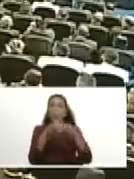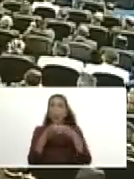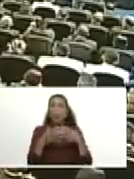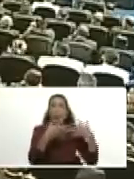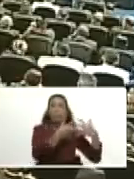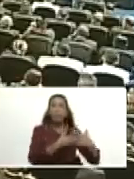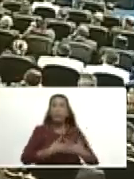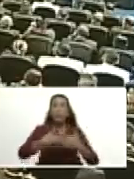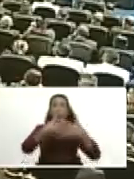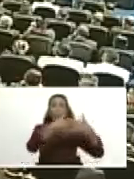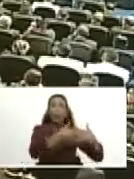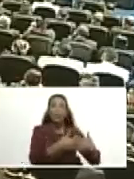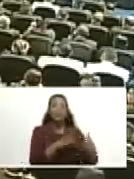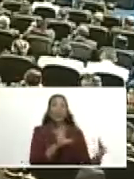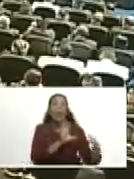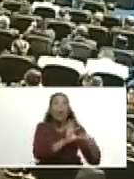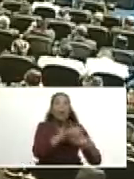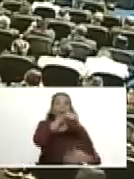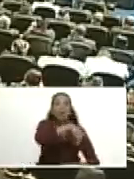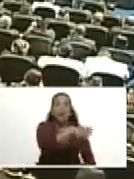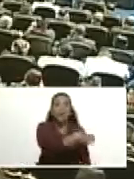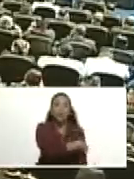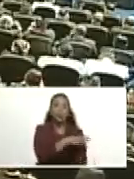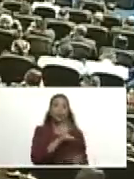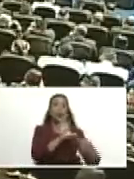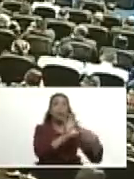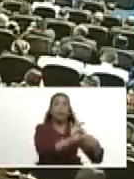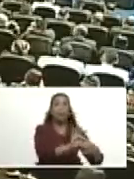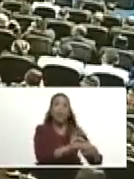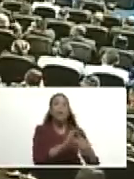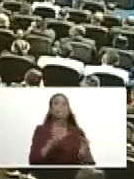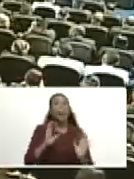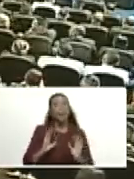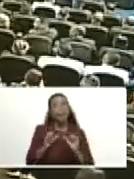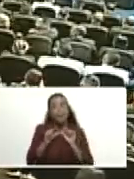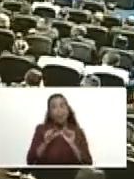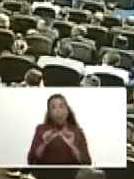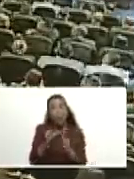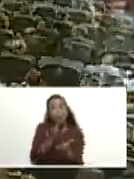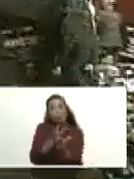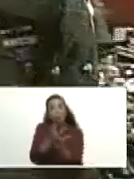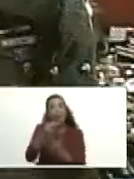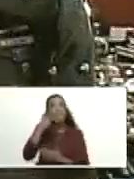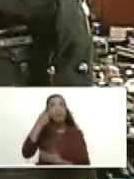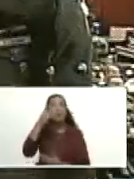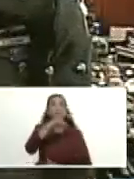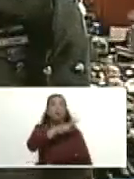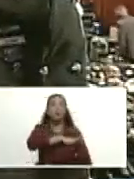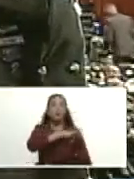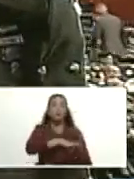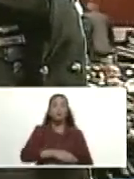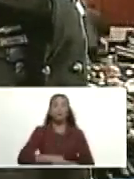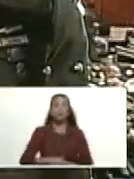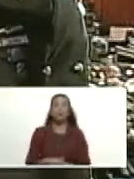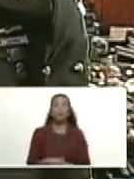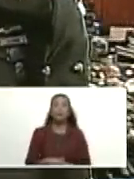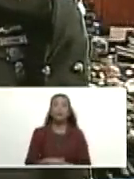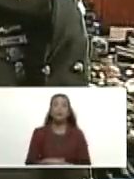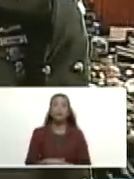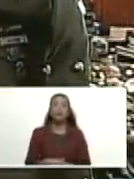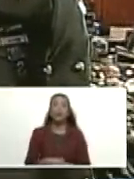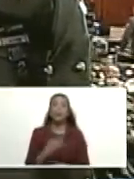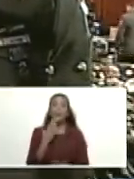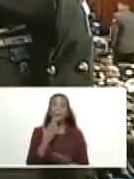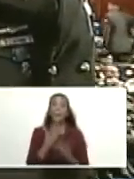imperio y sus aliados y para mantener precisamente la estabilidad política y social. Buenas tardes, mi comandante en jefe. Permiso